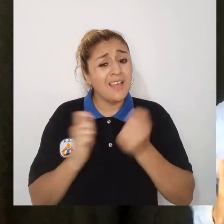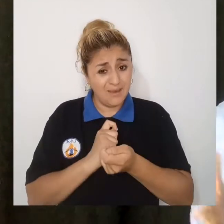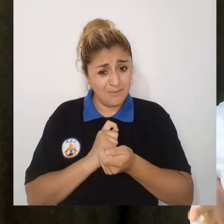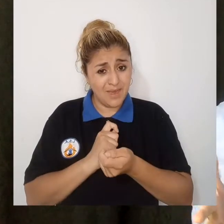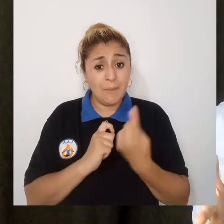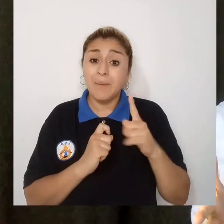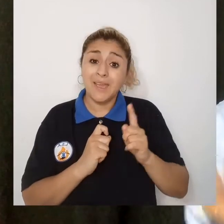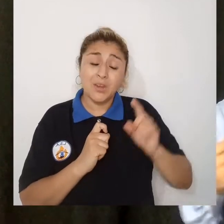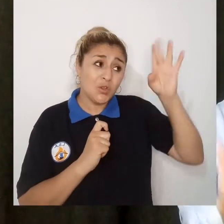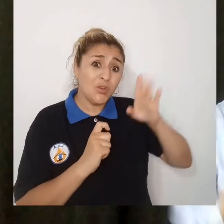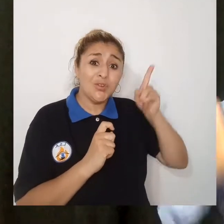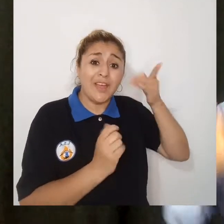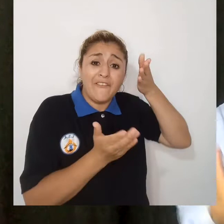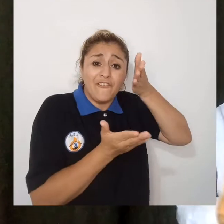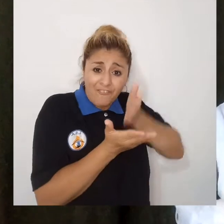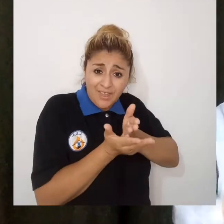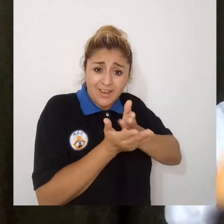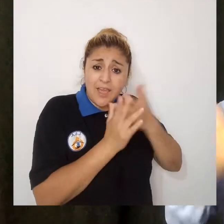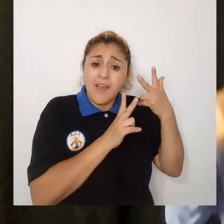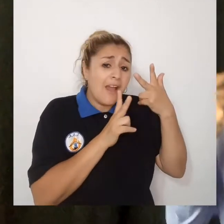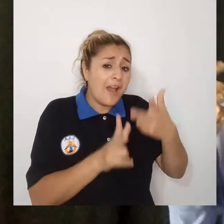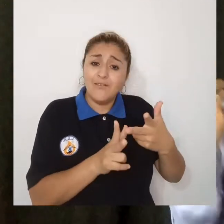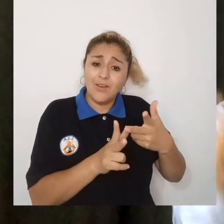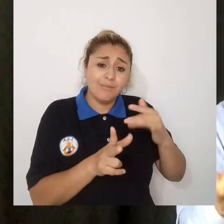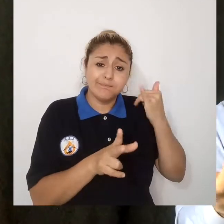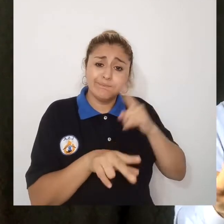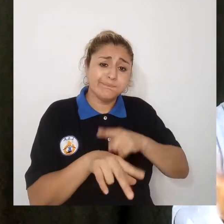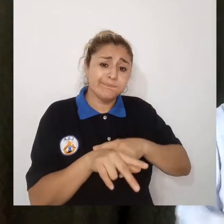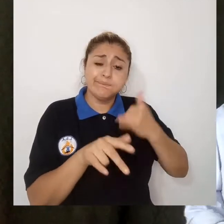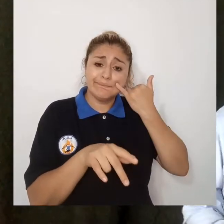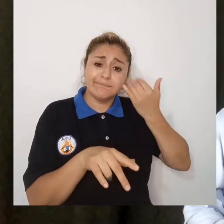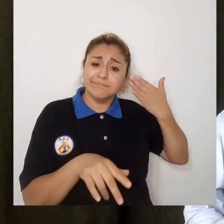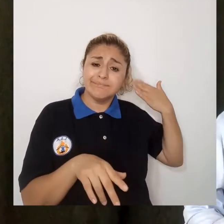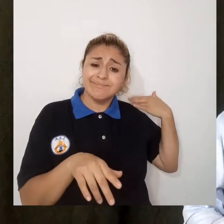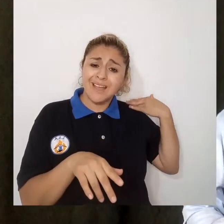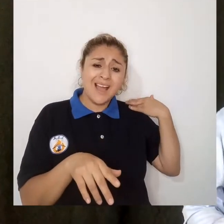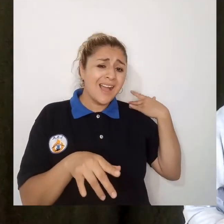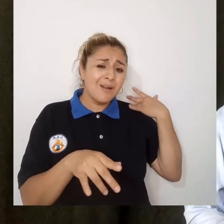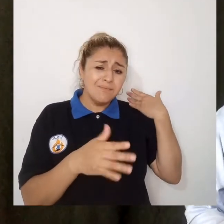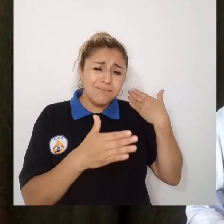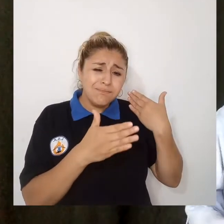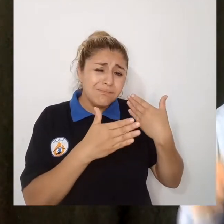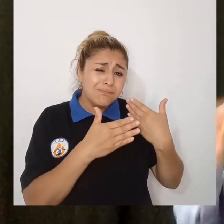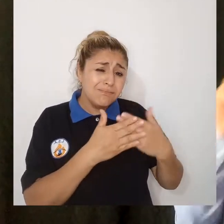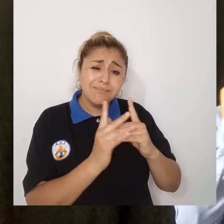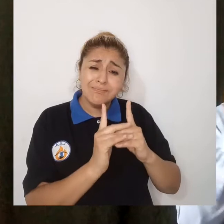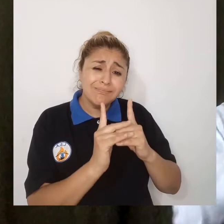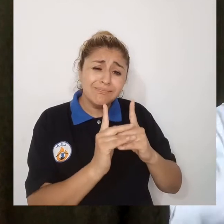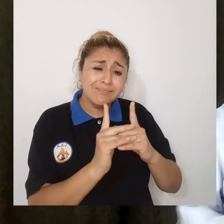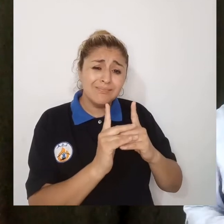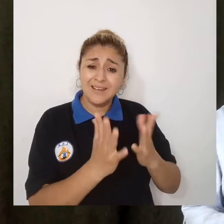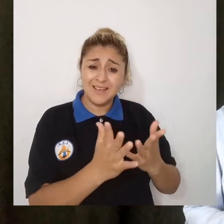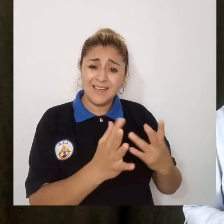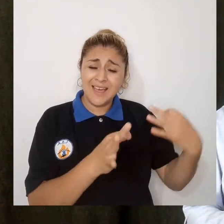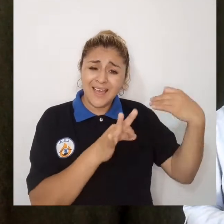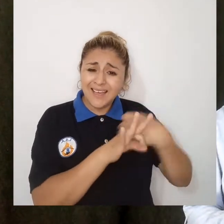compromiso de estar permanecer y cubrirnos qué bendición entendernos